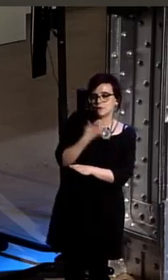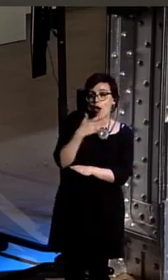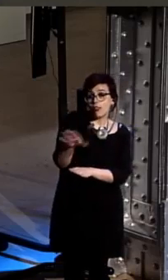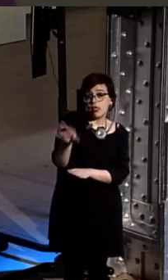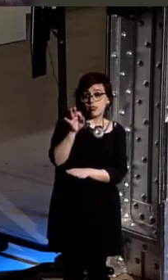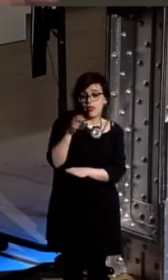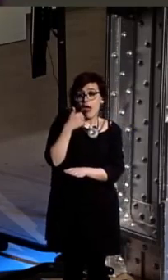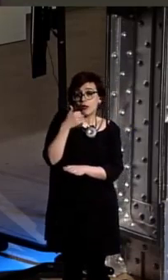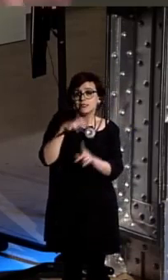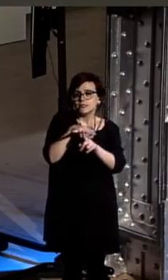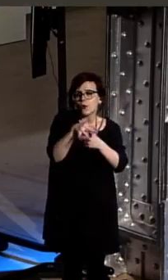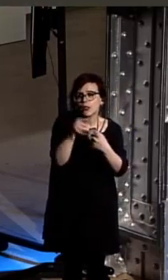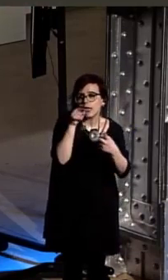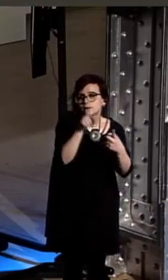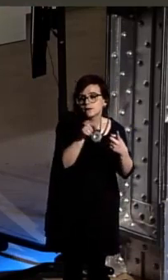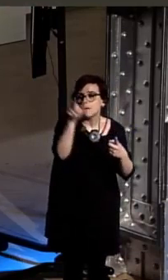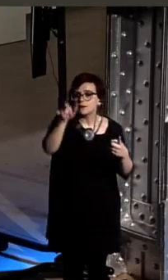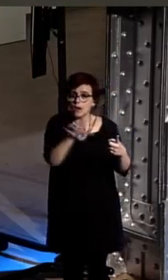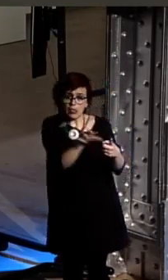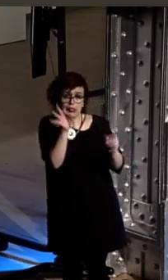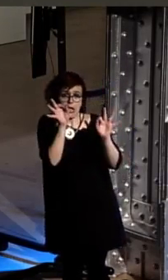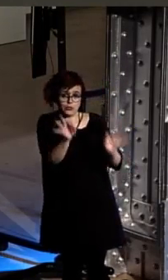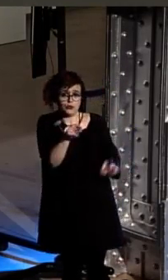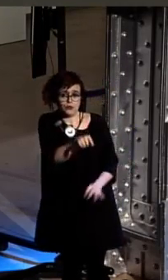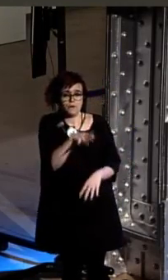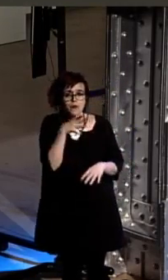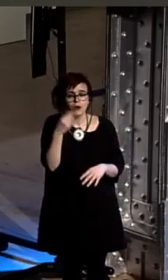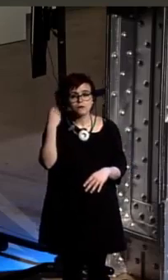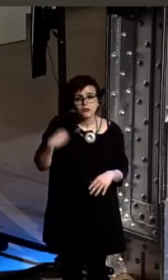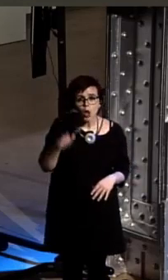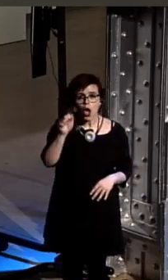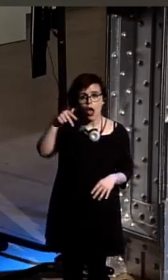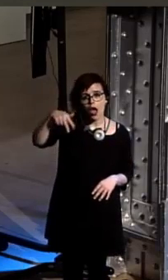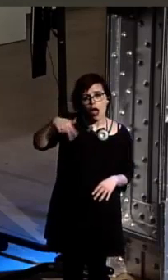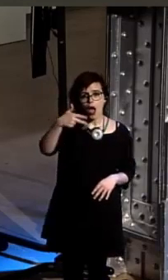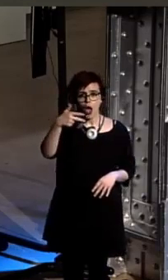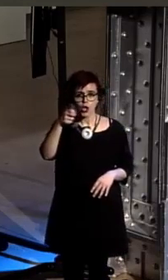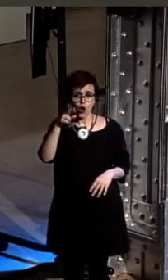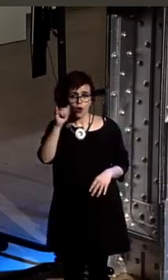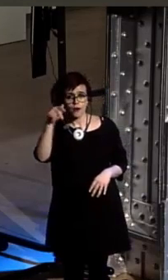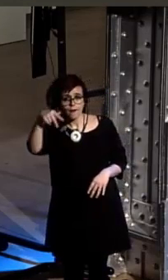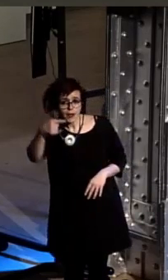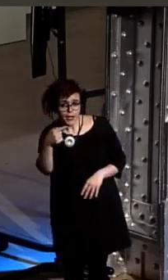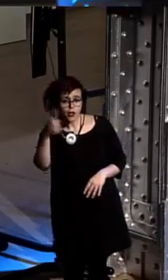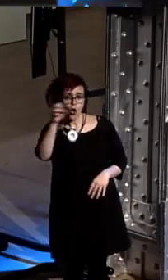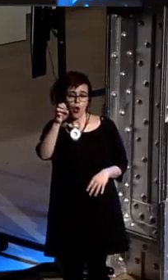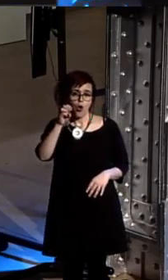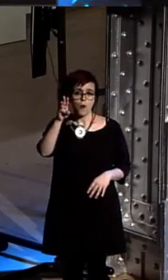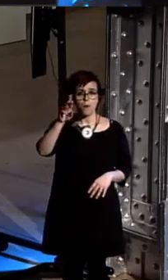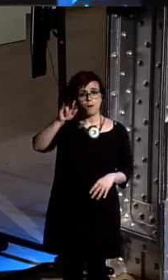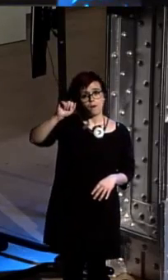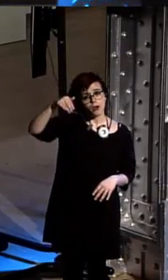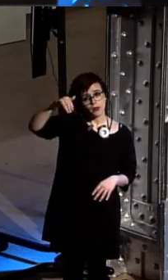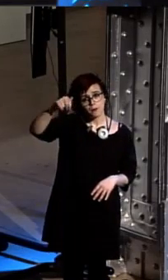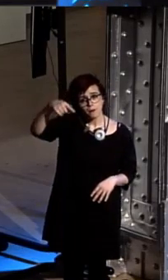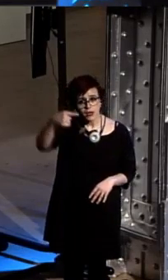persona en un determinado contexto, o bien porque le haces lo que se llama anchoring o le haces priming y demás, ¿no? Y todo esto son sesgos